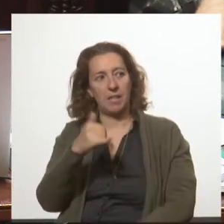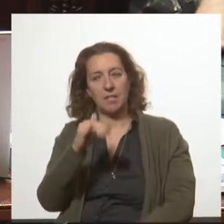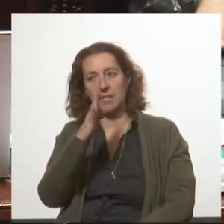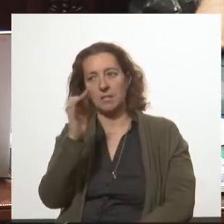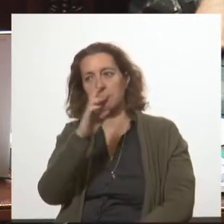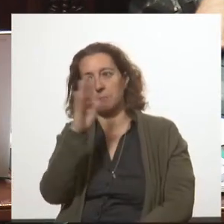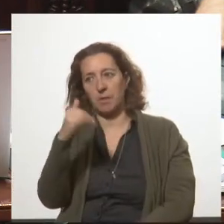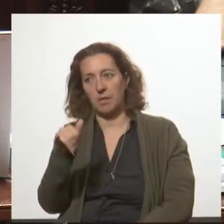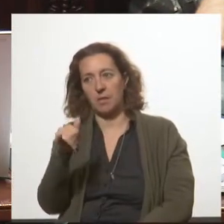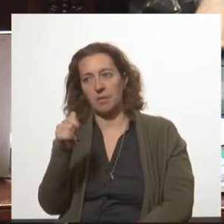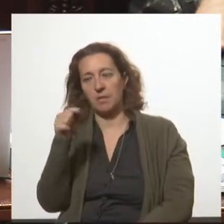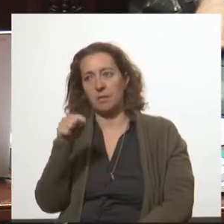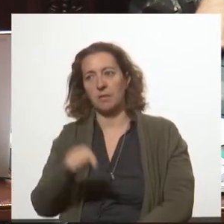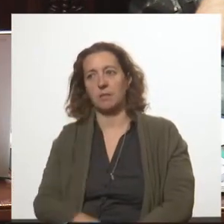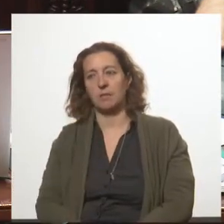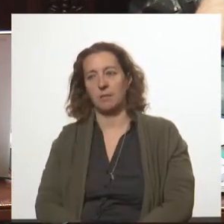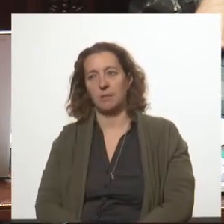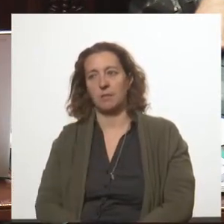éste